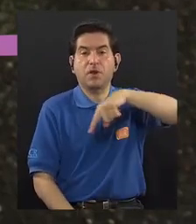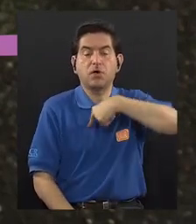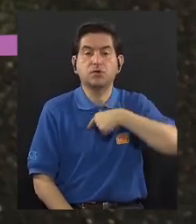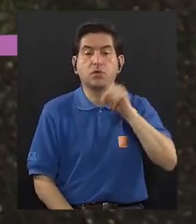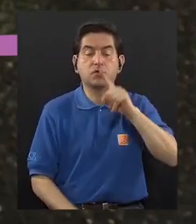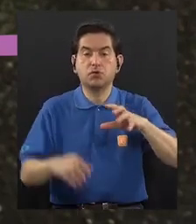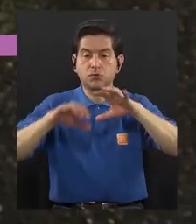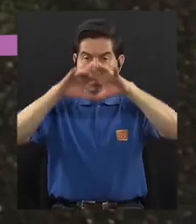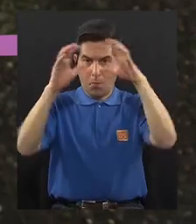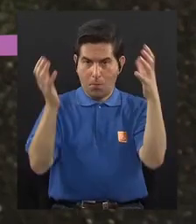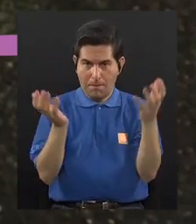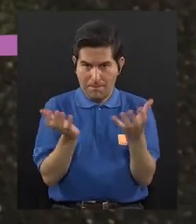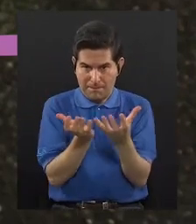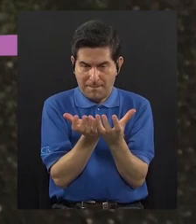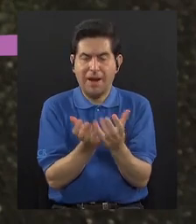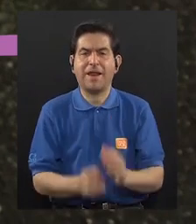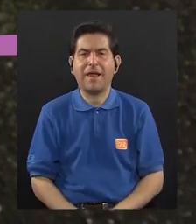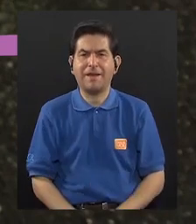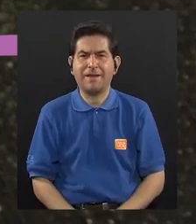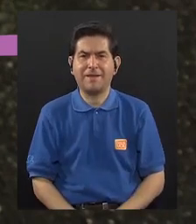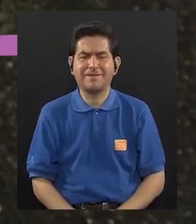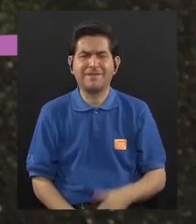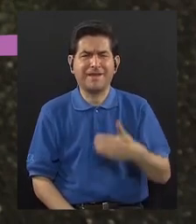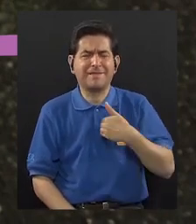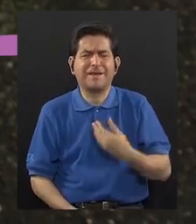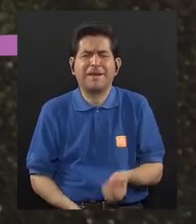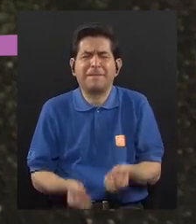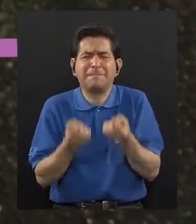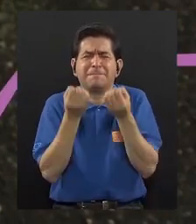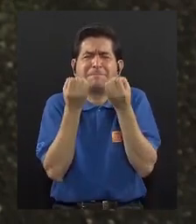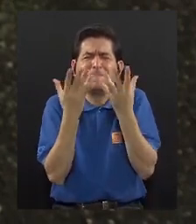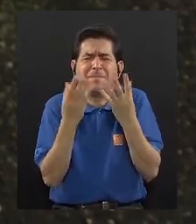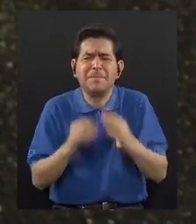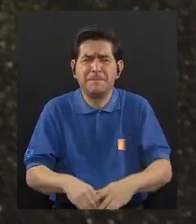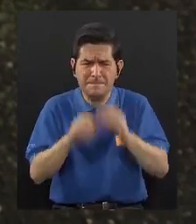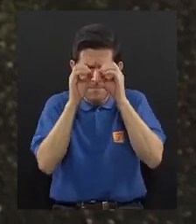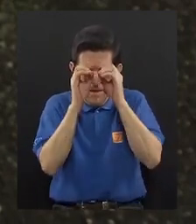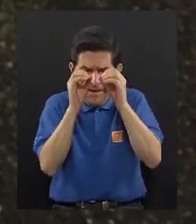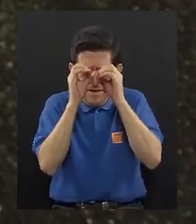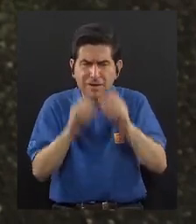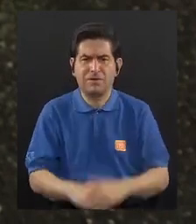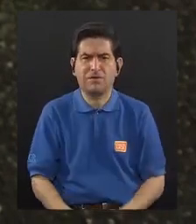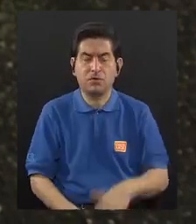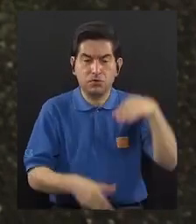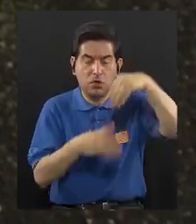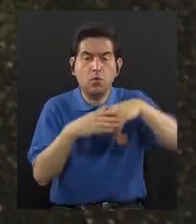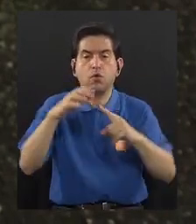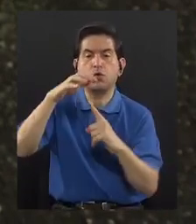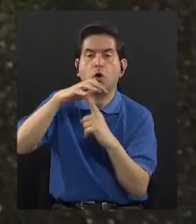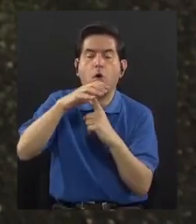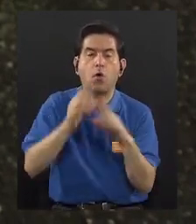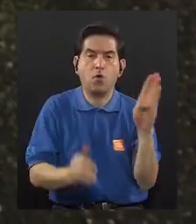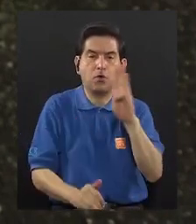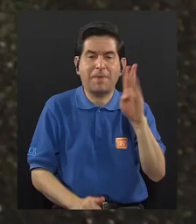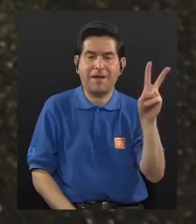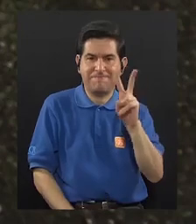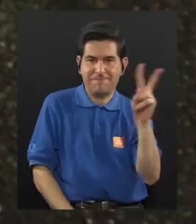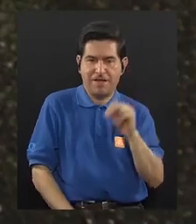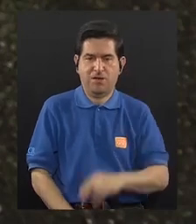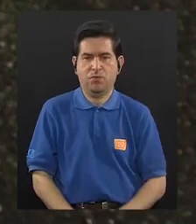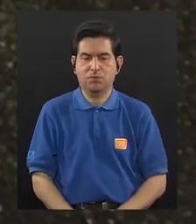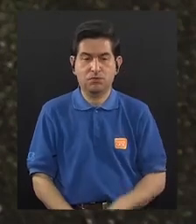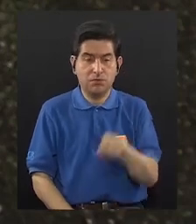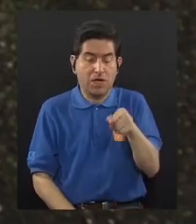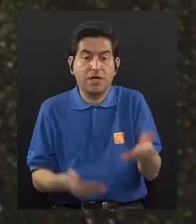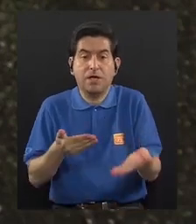en un planeta habitado por microorganismos en primer lugar y los microorganismos que incluyen hongos bacterias virus